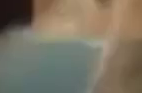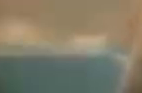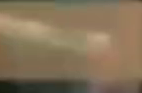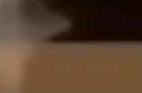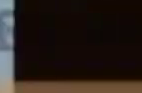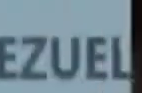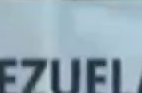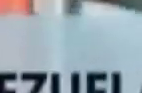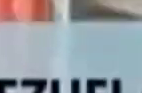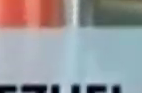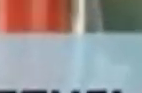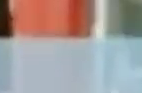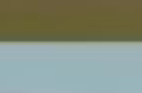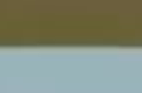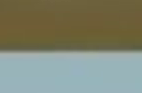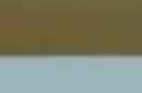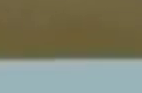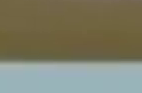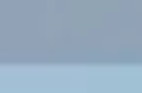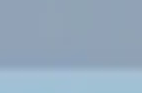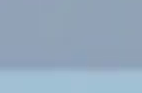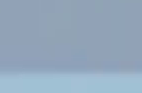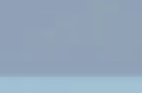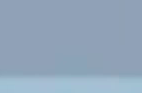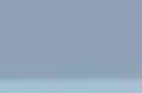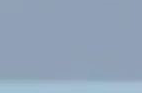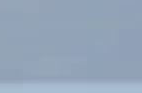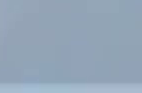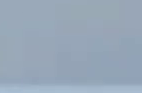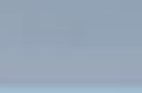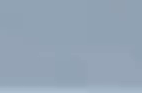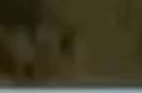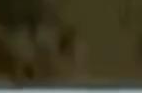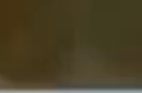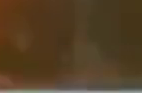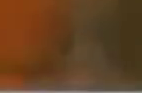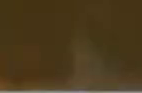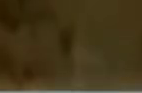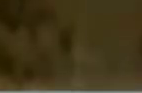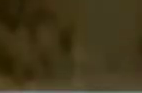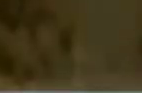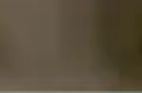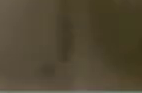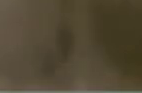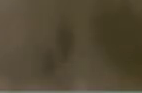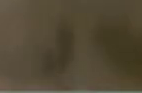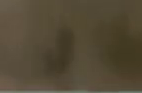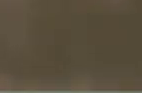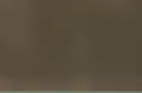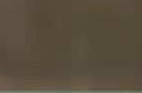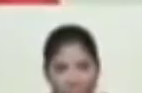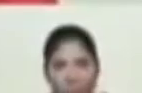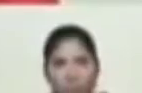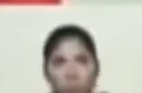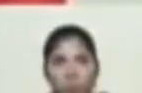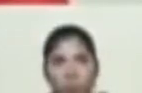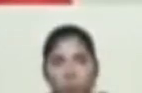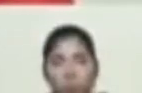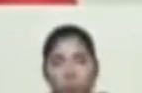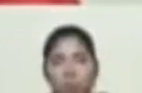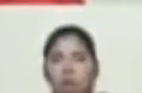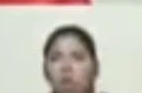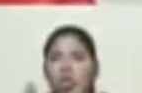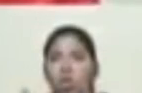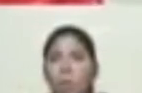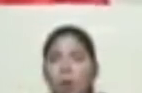estadounidense ha declarado que Nicolás Maduro será objetivo militar. Las tropas del Comando Sur tendrán la autorización final, señores, de poder aceptar así y entrar al Palacio